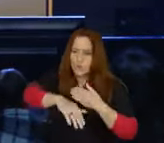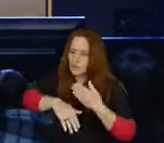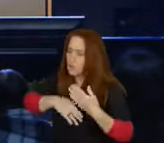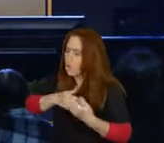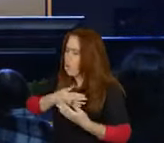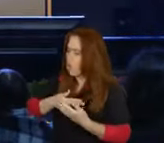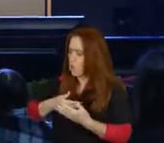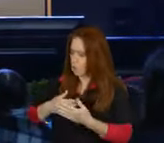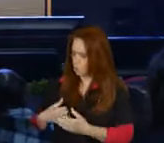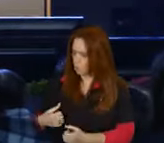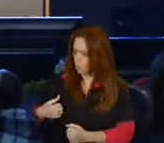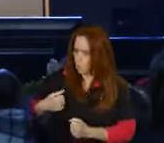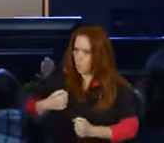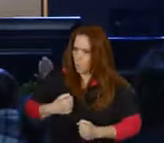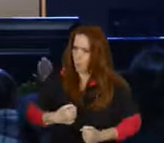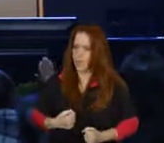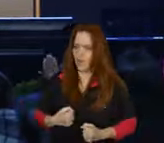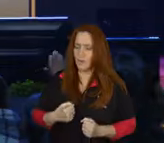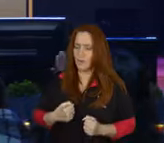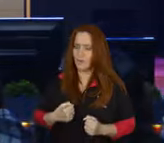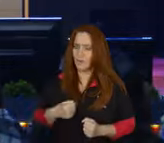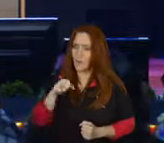todopoderoso, reina.